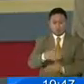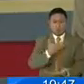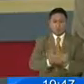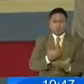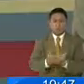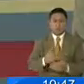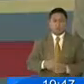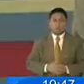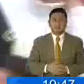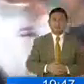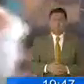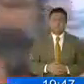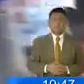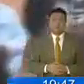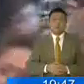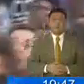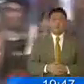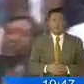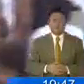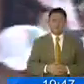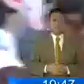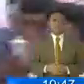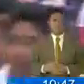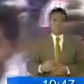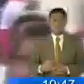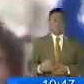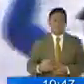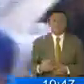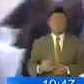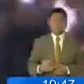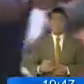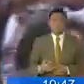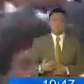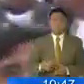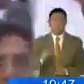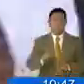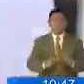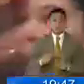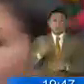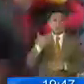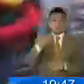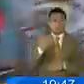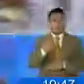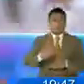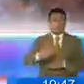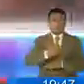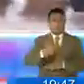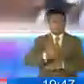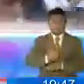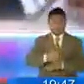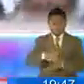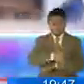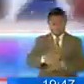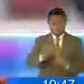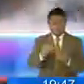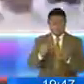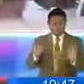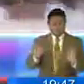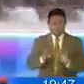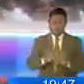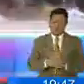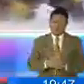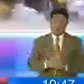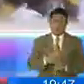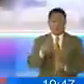de campaña. No fue multitudinaria la caravana que acompañó a Guillermo Lasso en la provincia del Carchi. Recorrieron las principales calles de Tulcán. A su